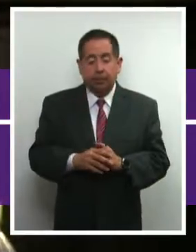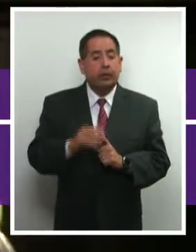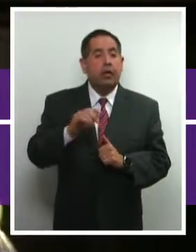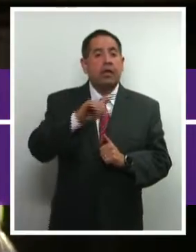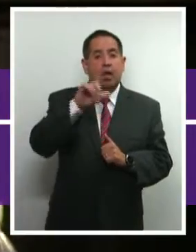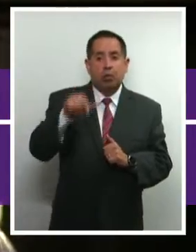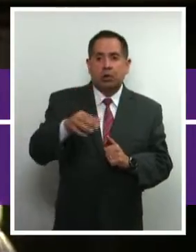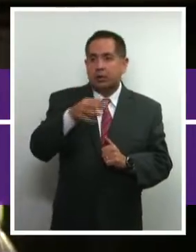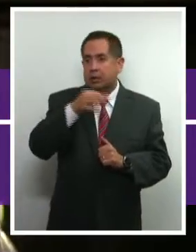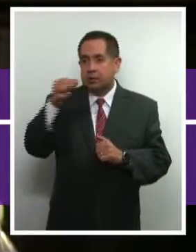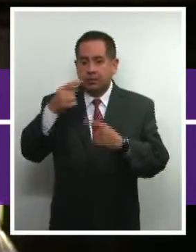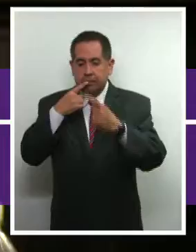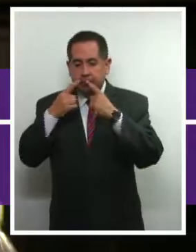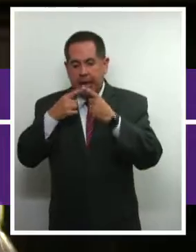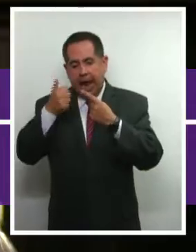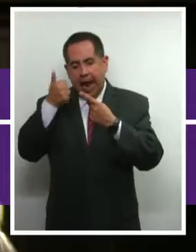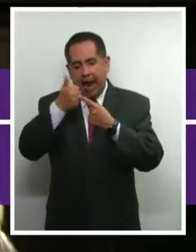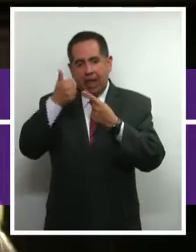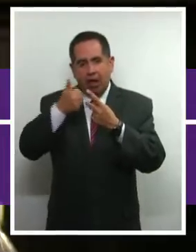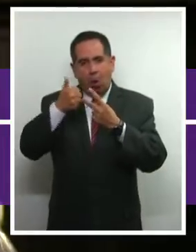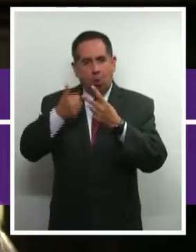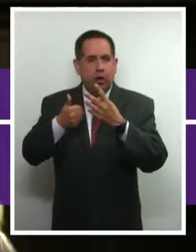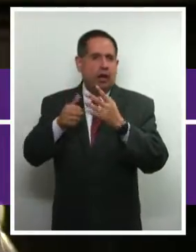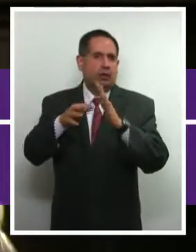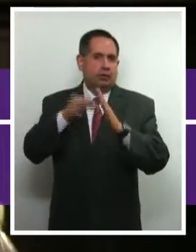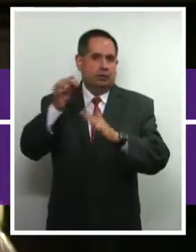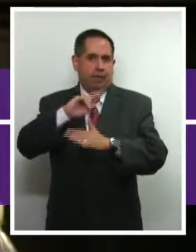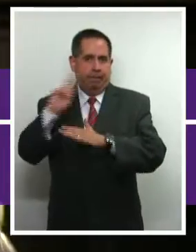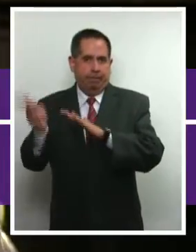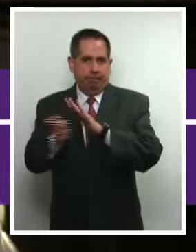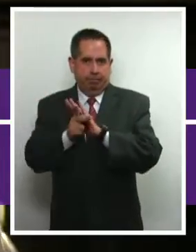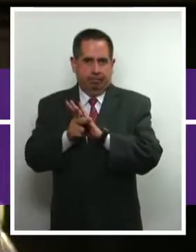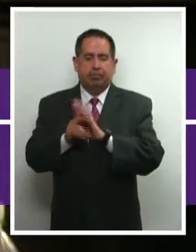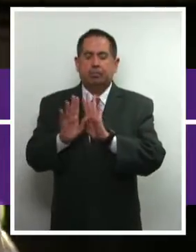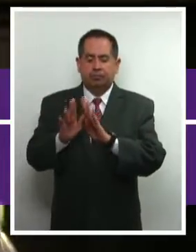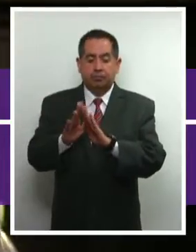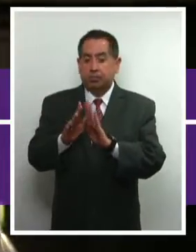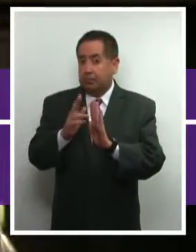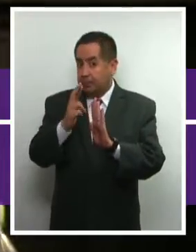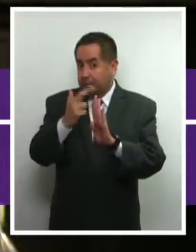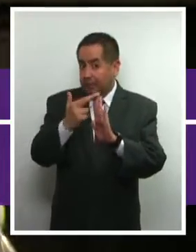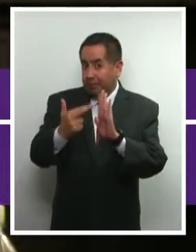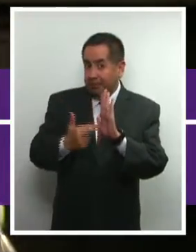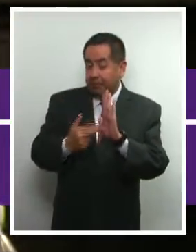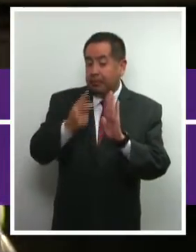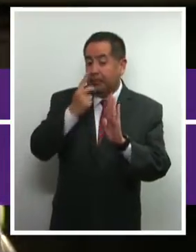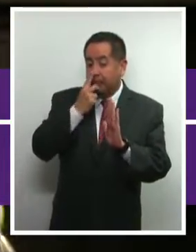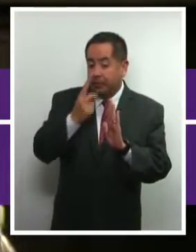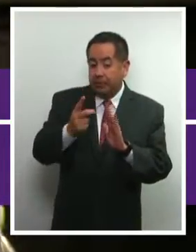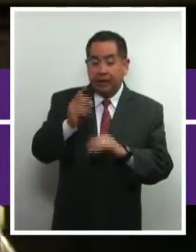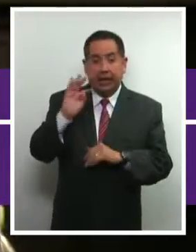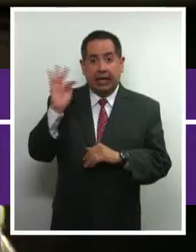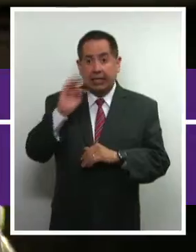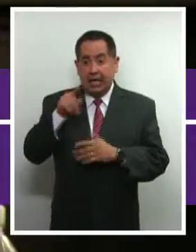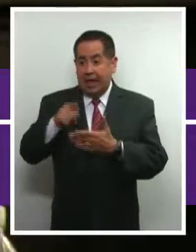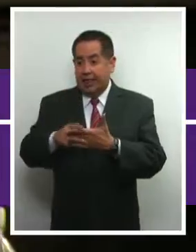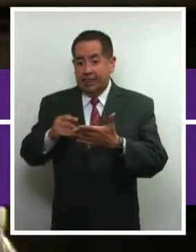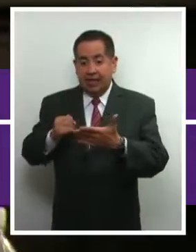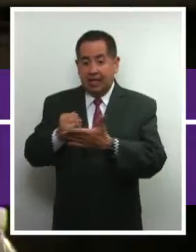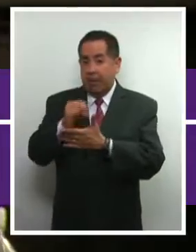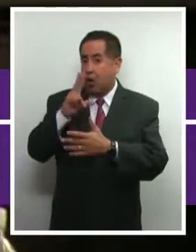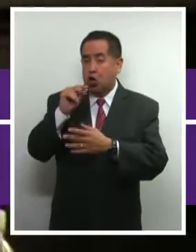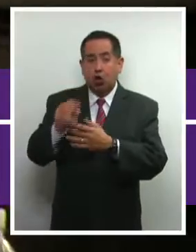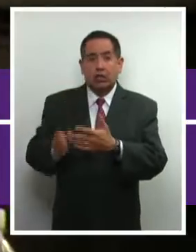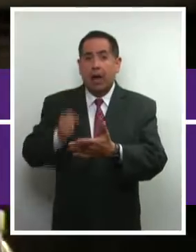están discutiendo cada una de las reservas que se hizo. Y el reglamento decía que si el dictamen no se